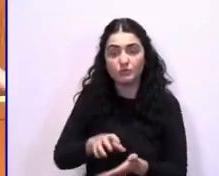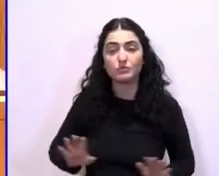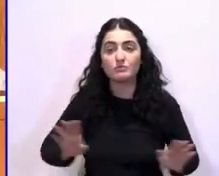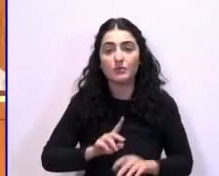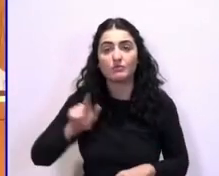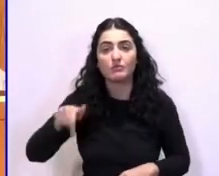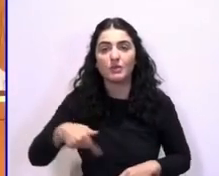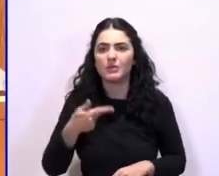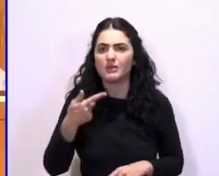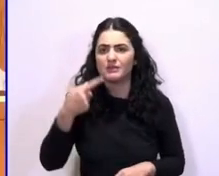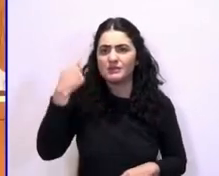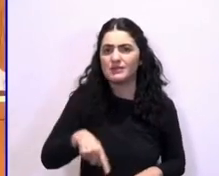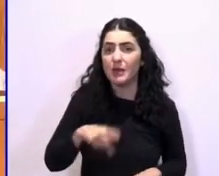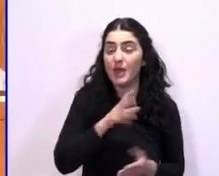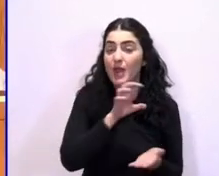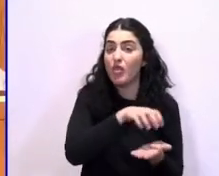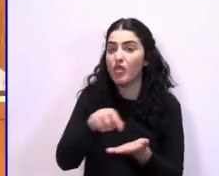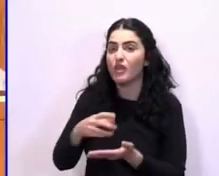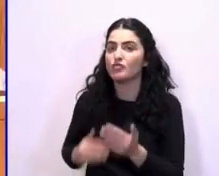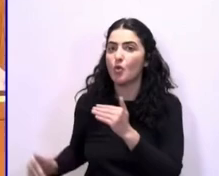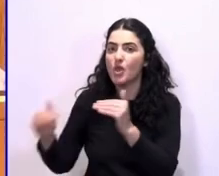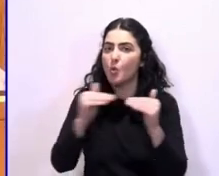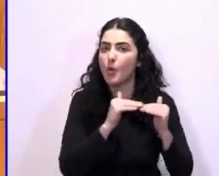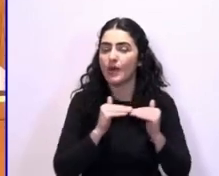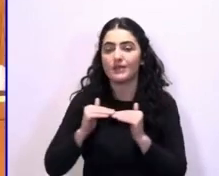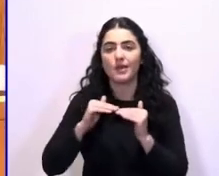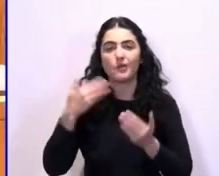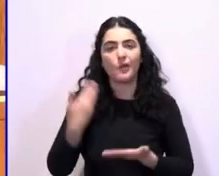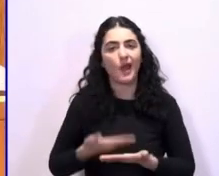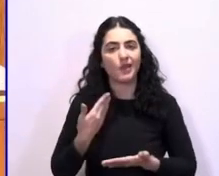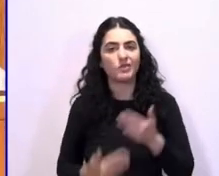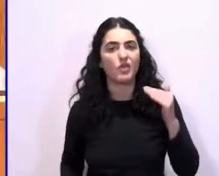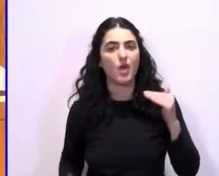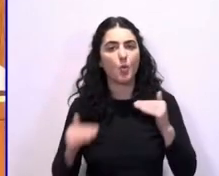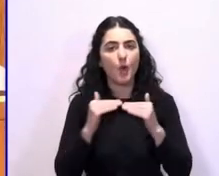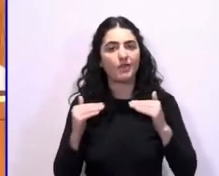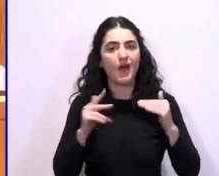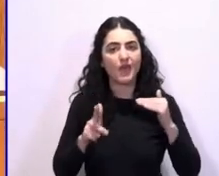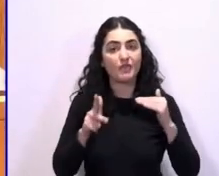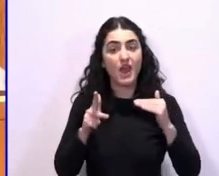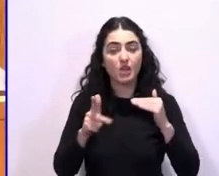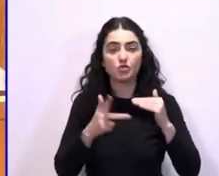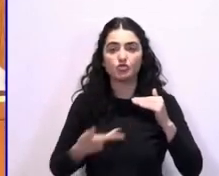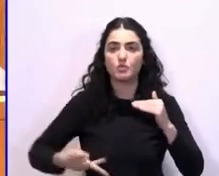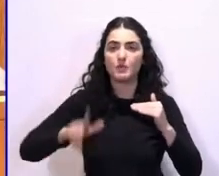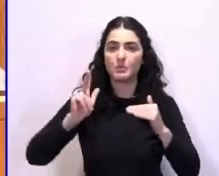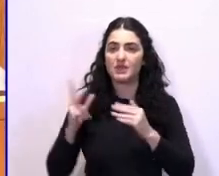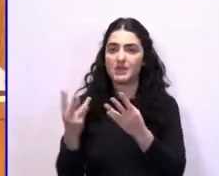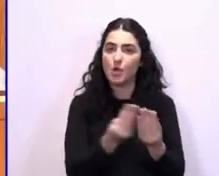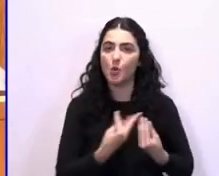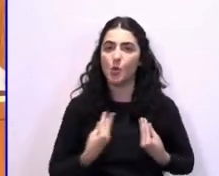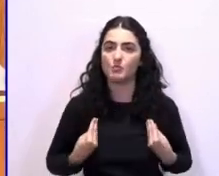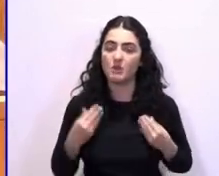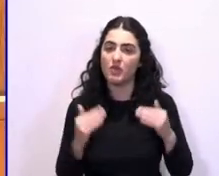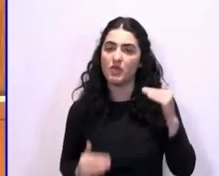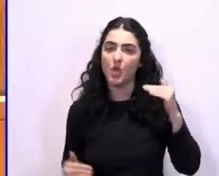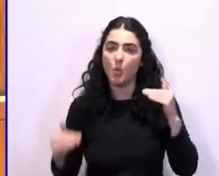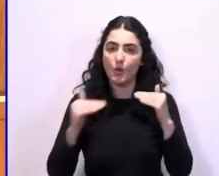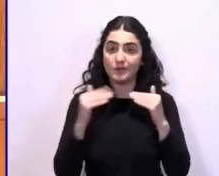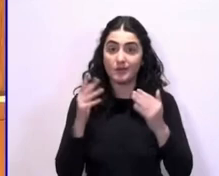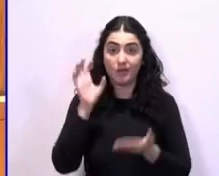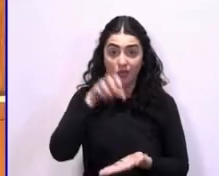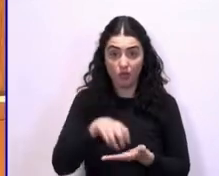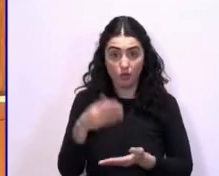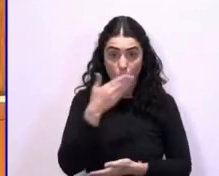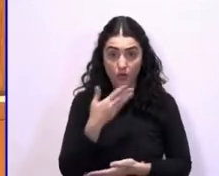cuenta que o los centros son igualitarios y garantizan la igualdad de derechos y permiten la convivencia igualitaria en esos centros